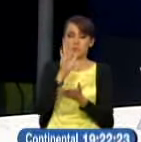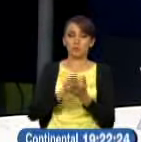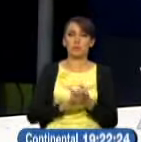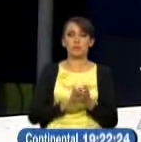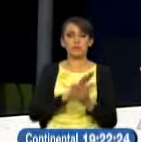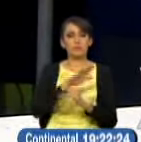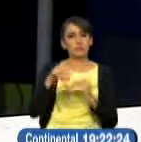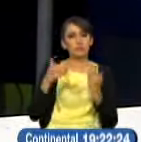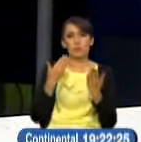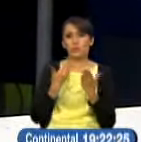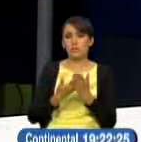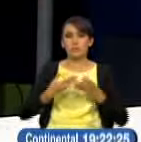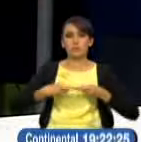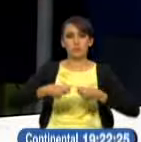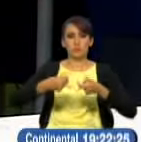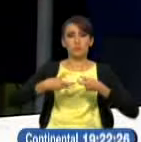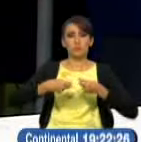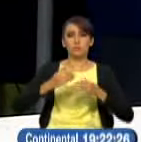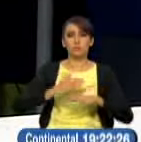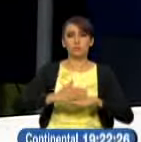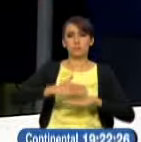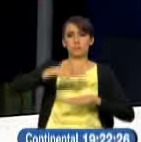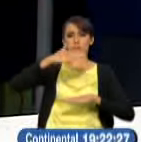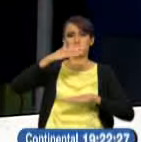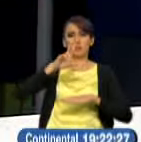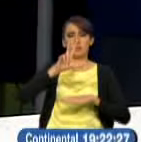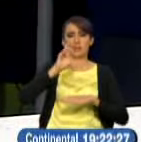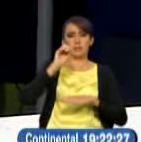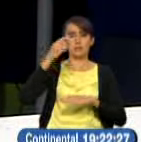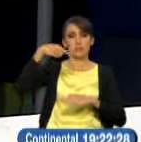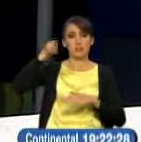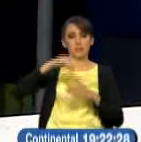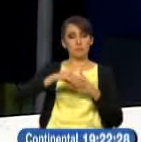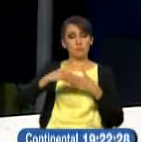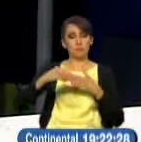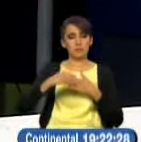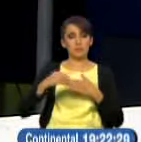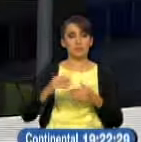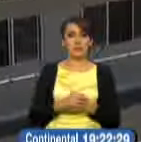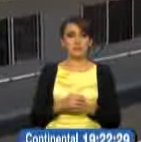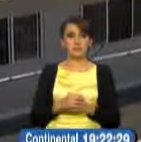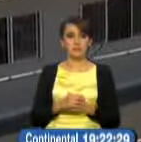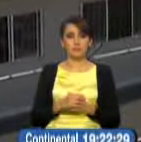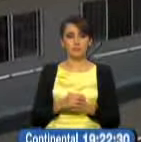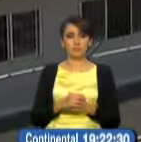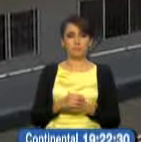ellas construidas con una inversión superior a los 30 millones de dólares.